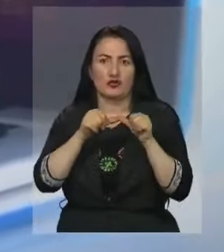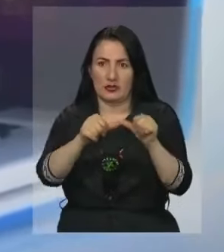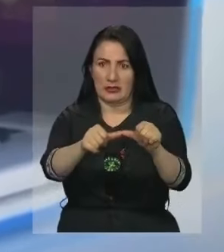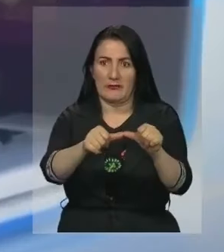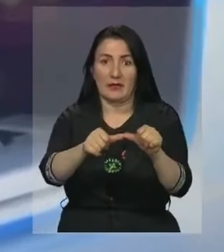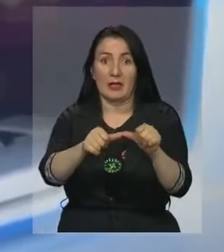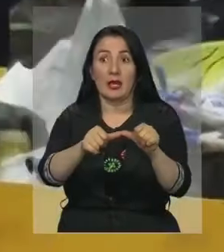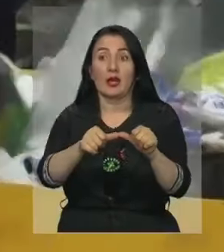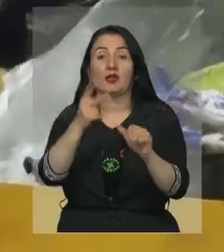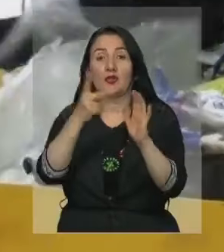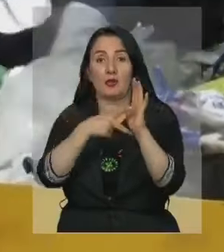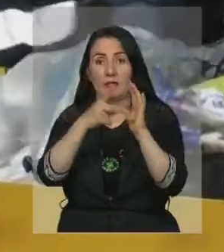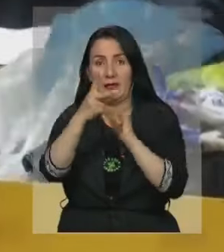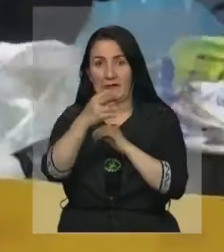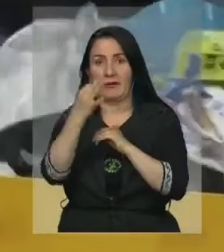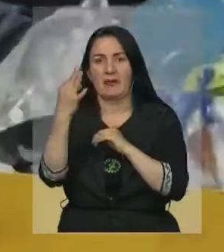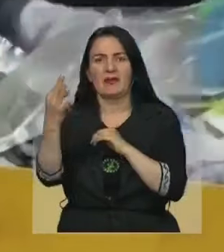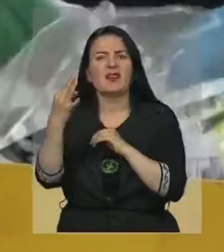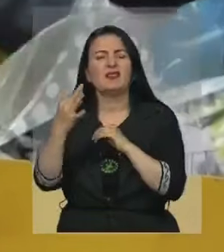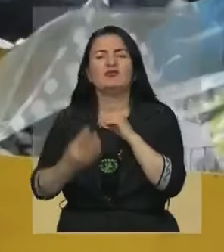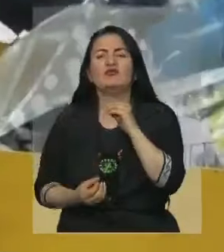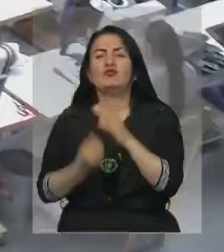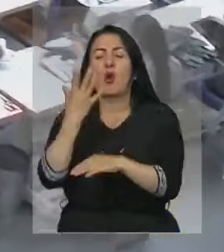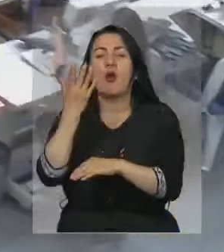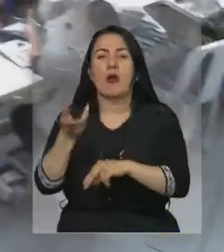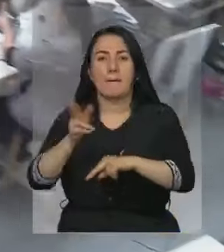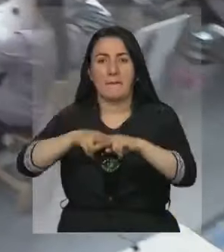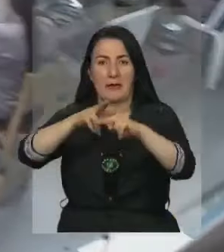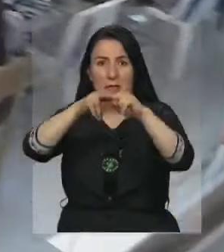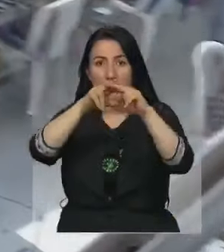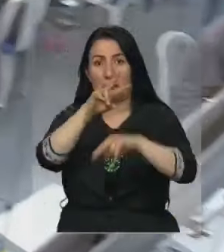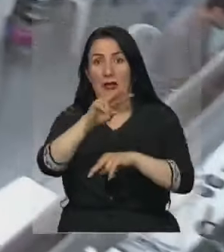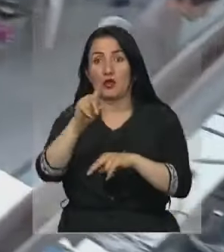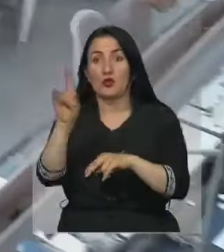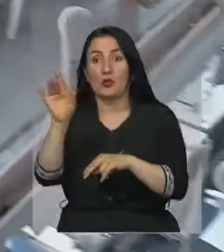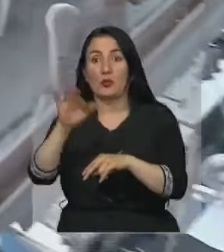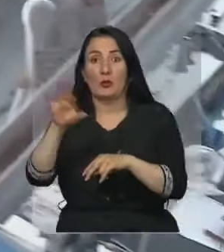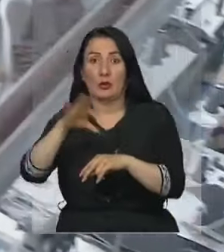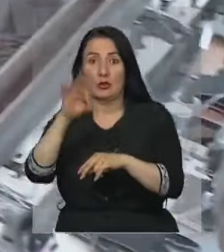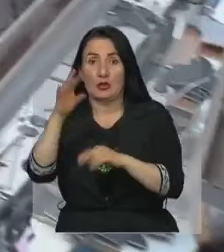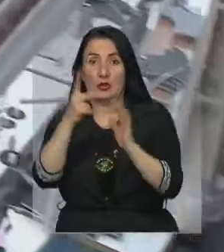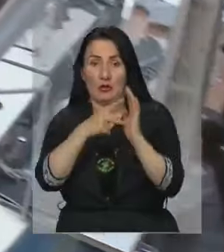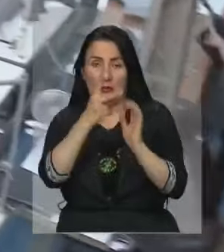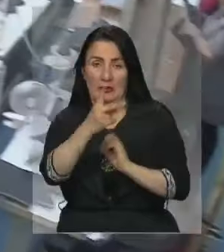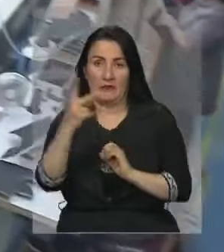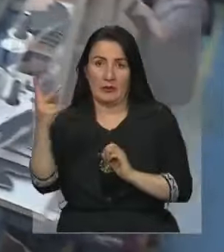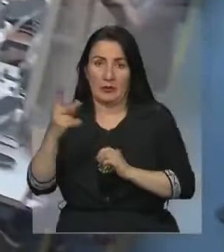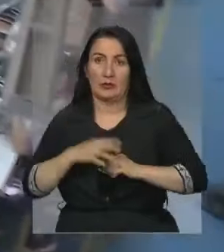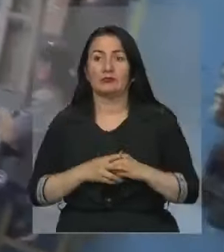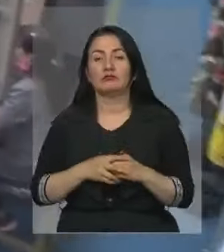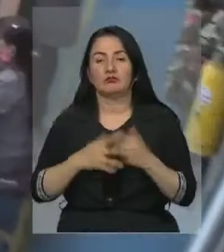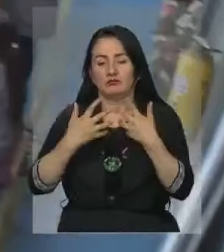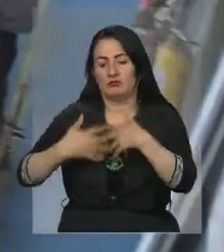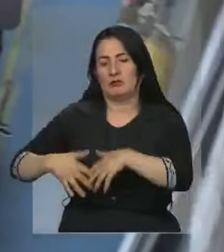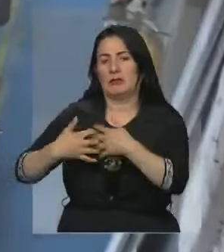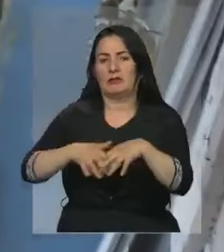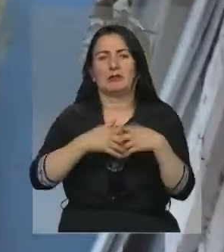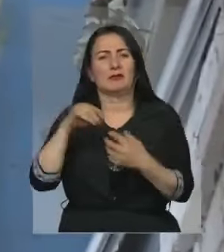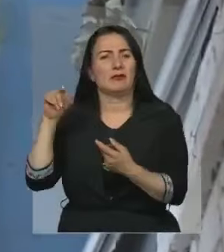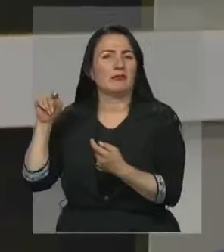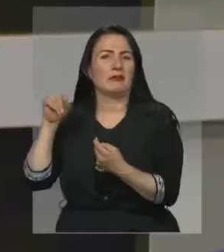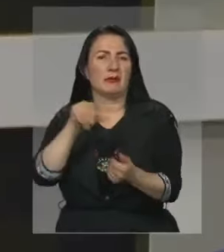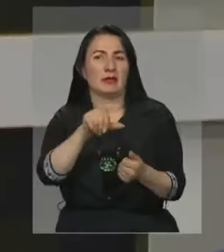en 2023, generando un aumento del 21% respecto a 2022. Los empresarios invirtieron más